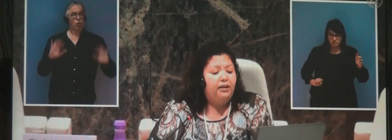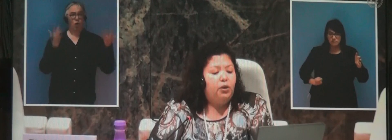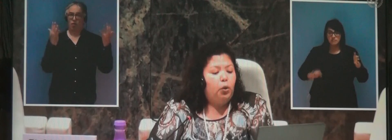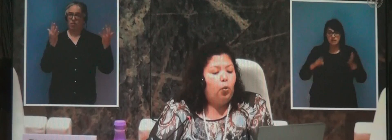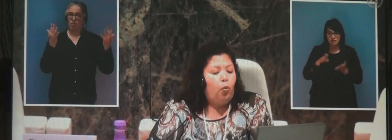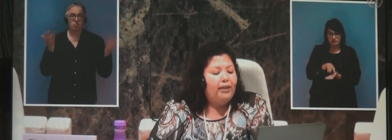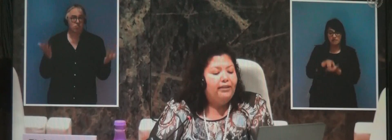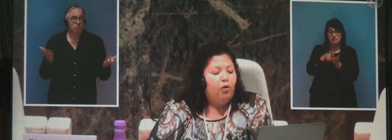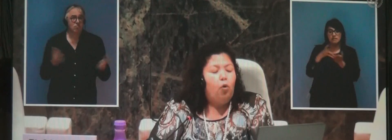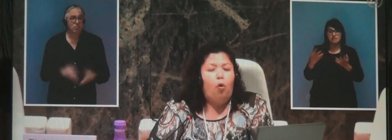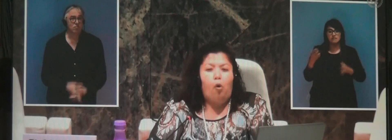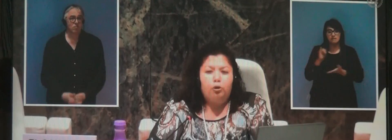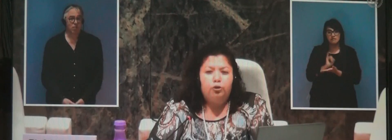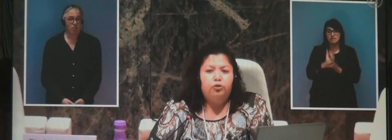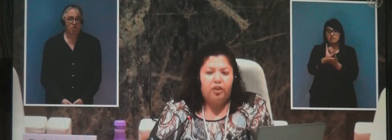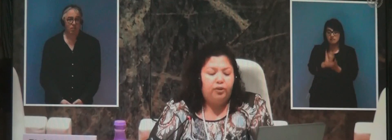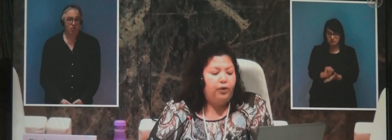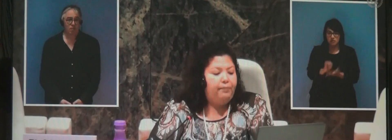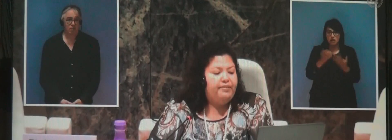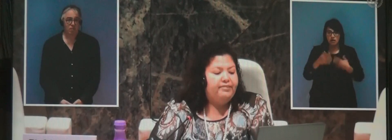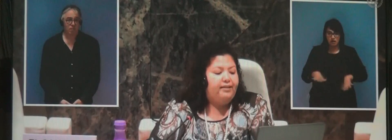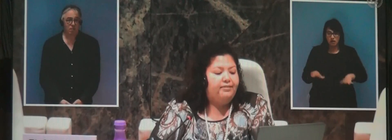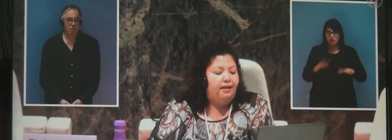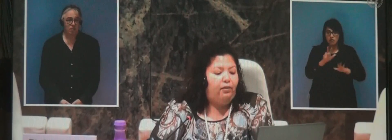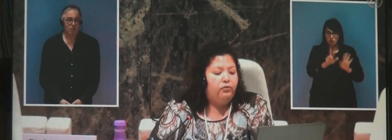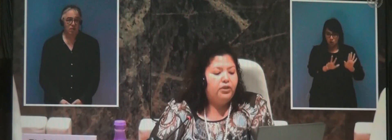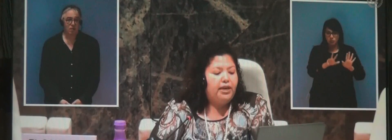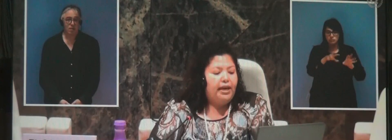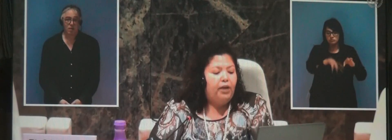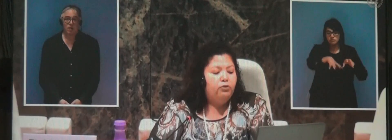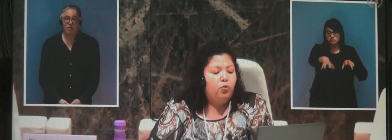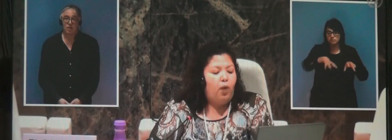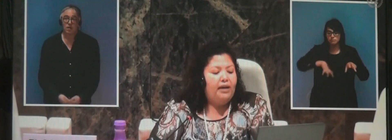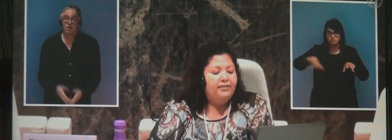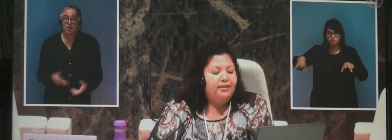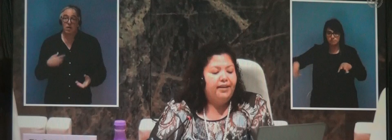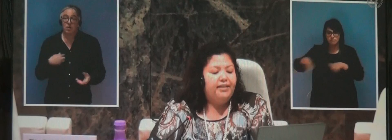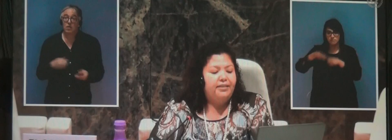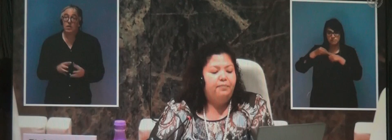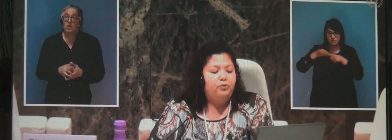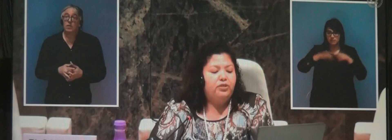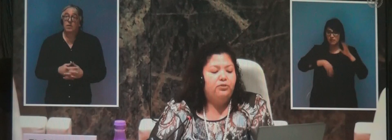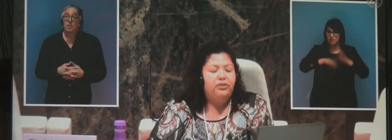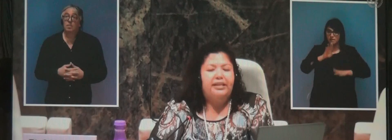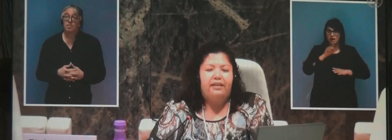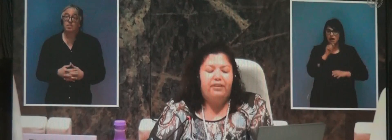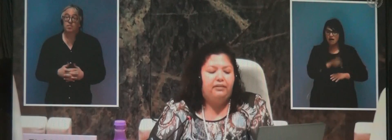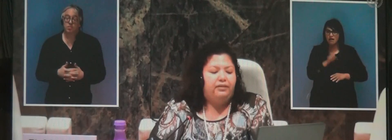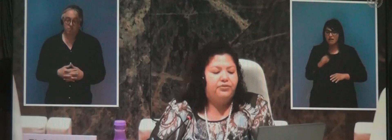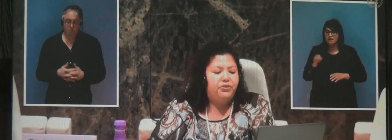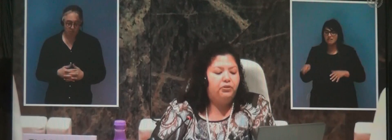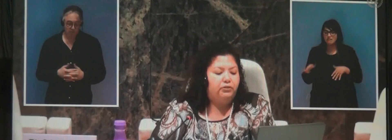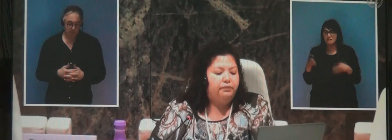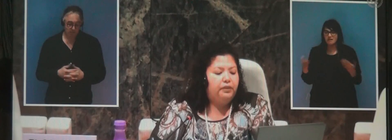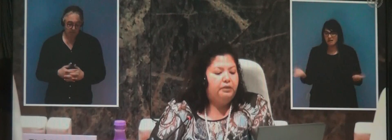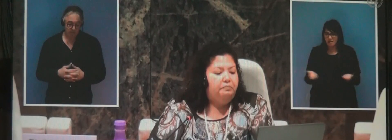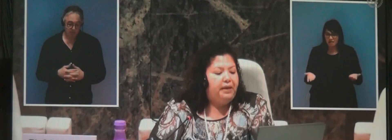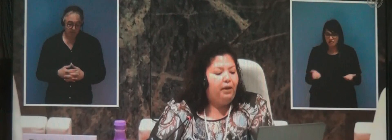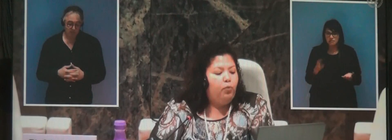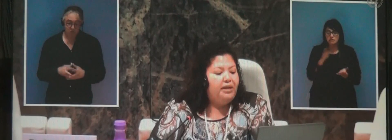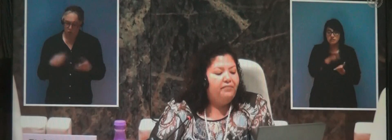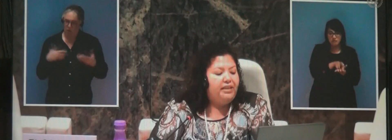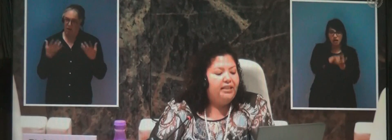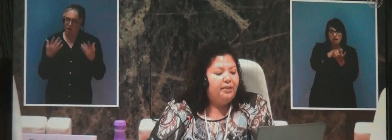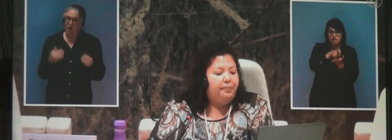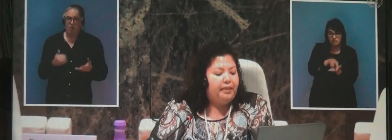Integral cuenta con 8 centros especializados en los cuales se realizan procesos de rehabilitación